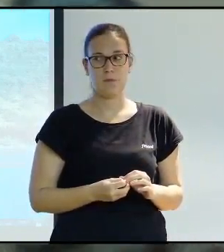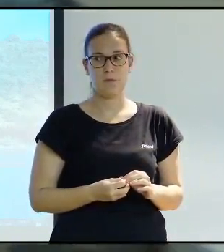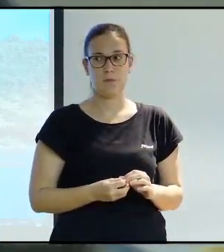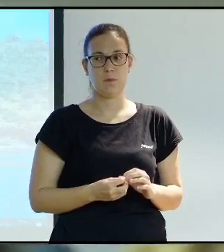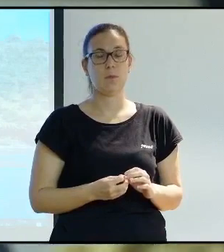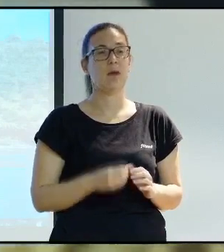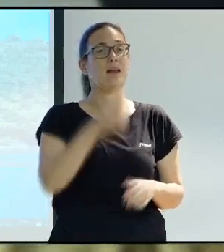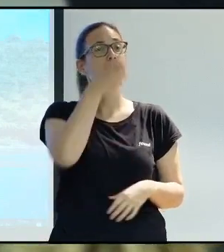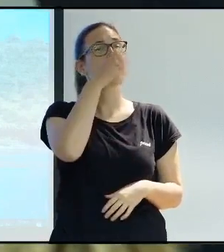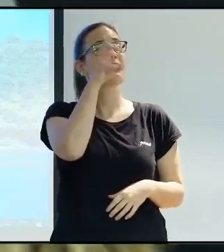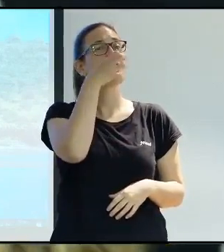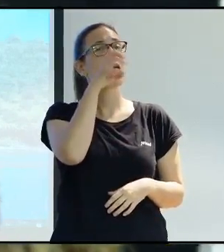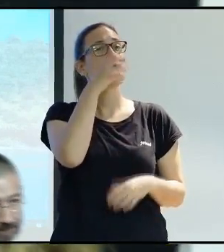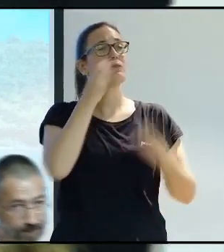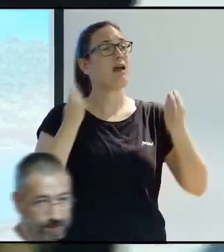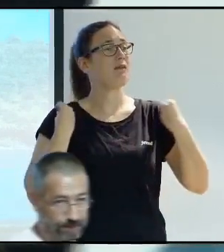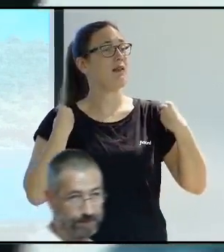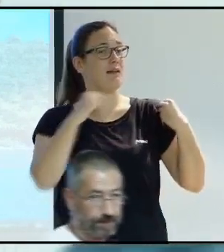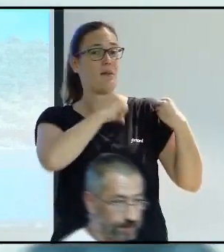Se reivindica la vida independiente